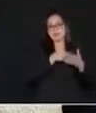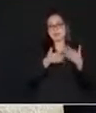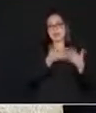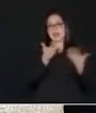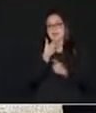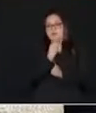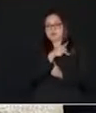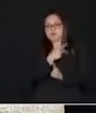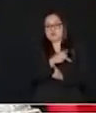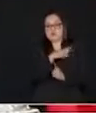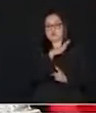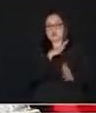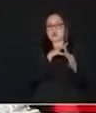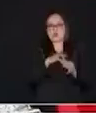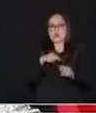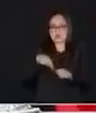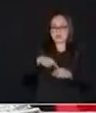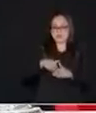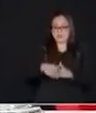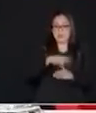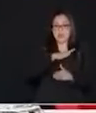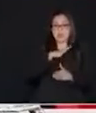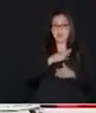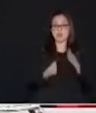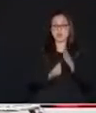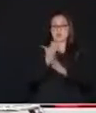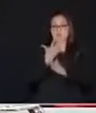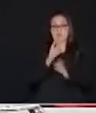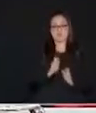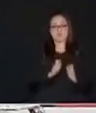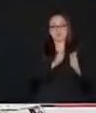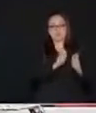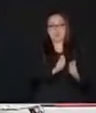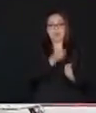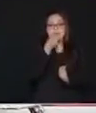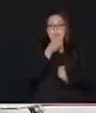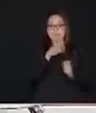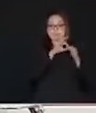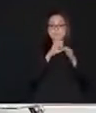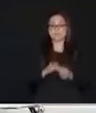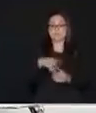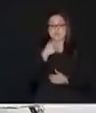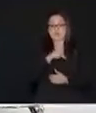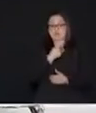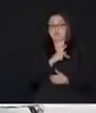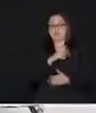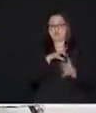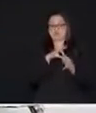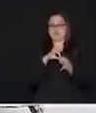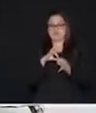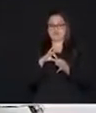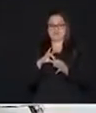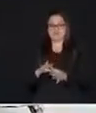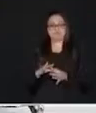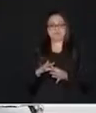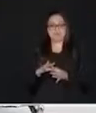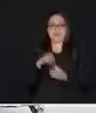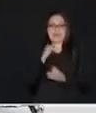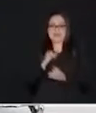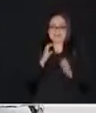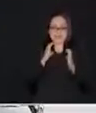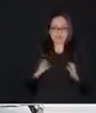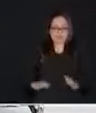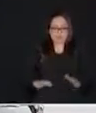banda presidencial en estas semanas. Es una banda presidencial que además va de acuerdo con